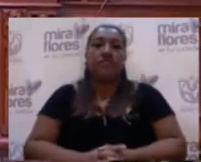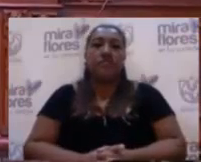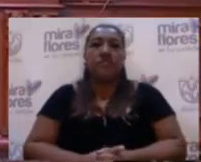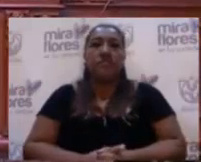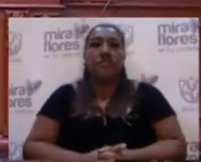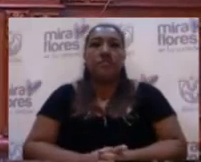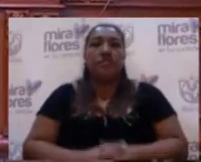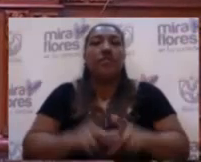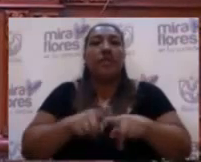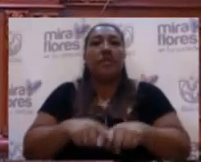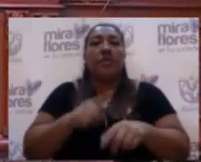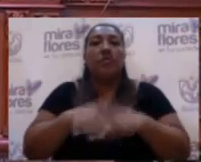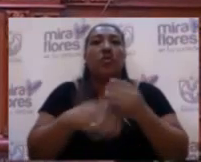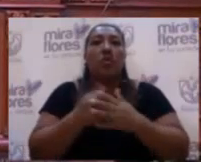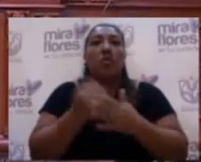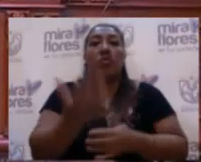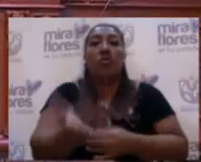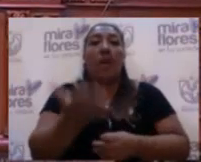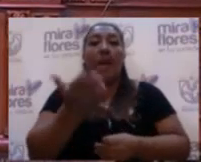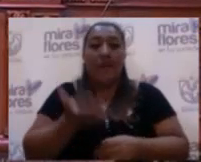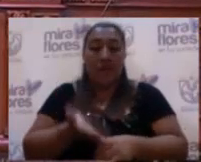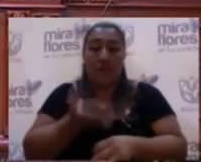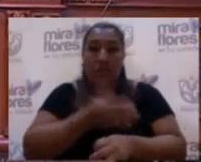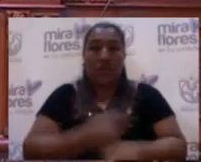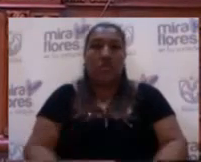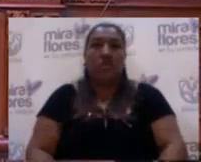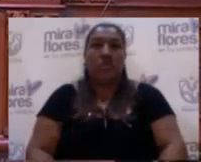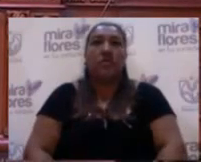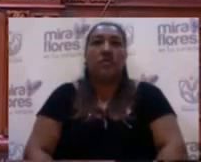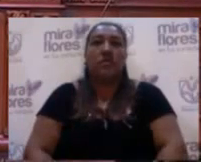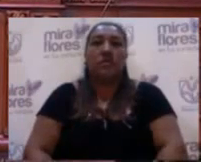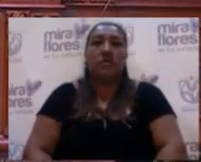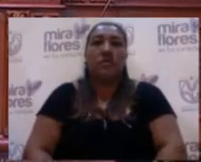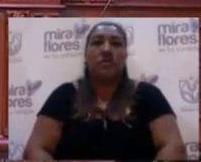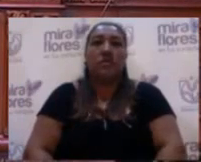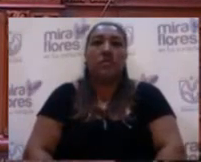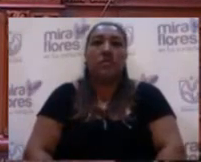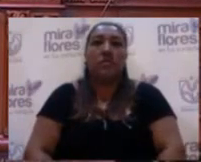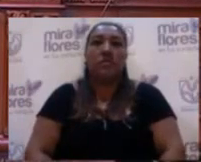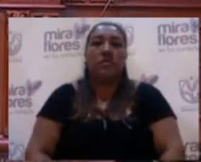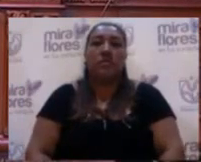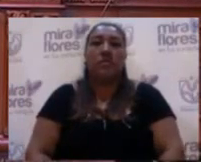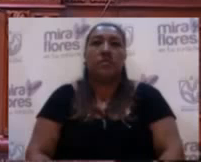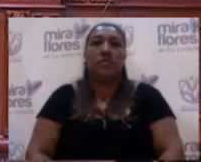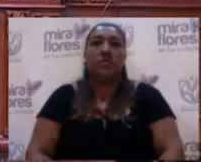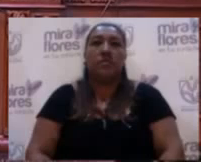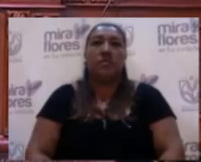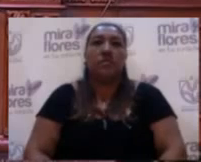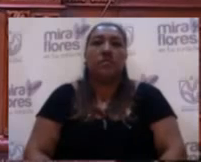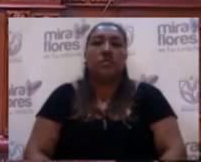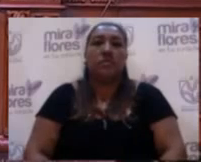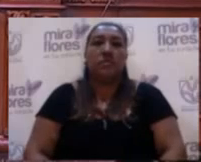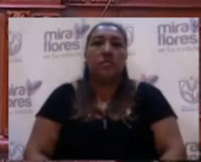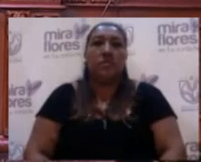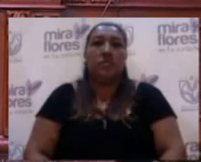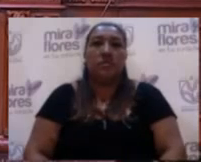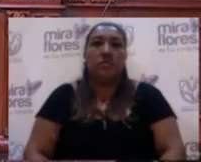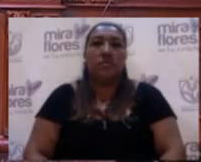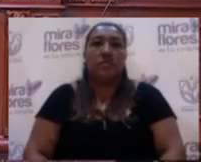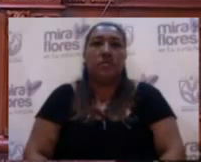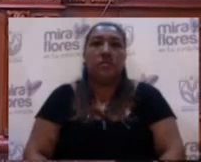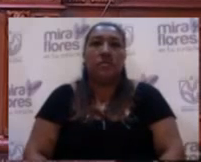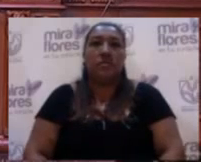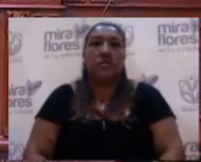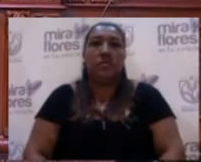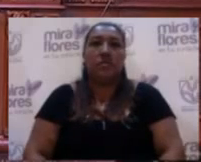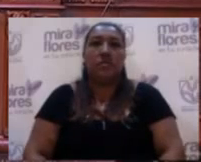exactamente lo que usted ha solicitado. Por lo que entiendo, lo que usted ha solicitado sería, porque yo no conozco la solicitud, pero